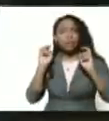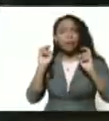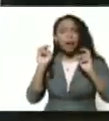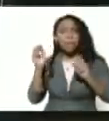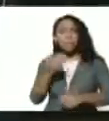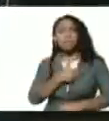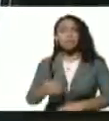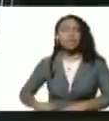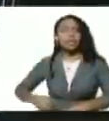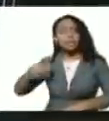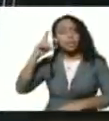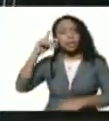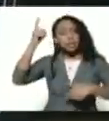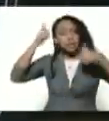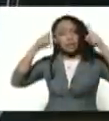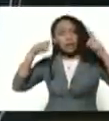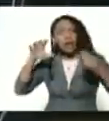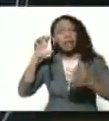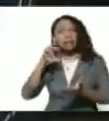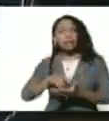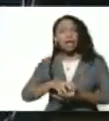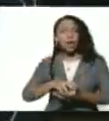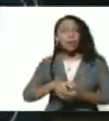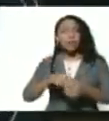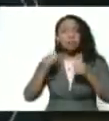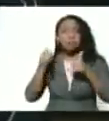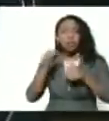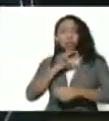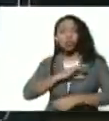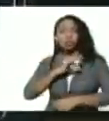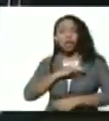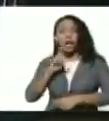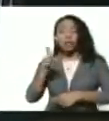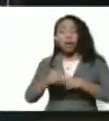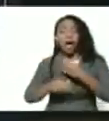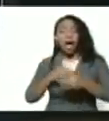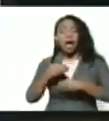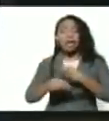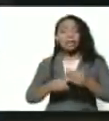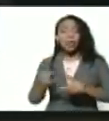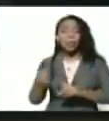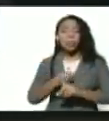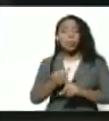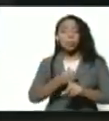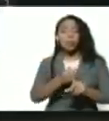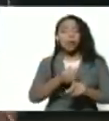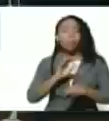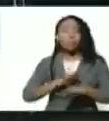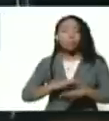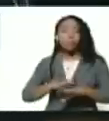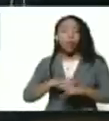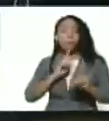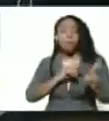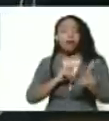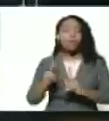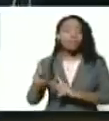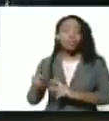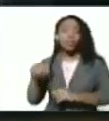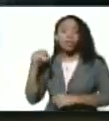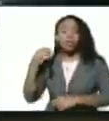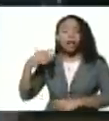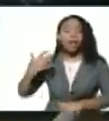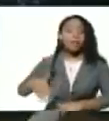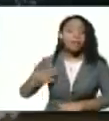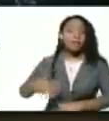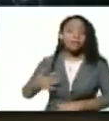Hugo Chávez, el Estado de Bienestar Social, que ha sido agredido, presidente, bueno, por la planificación de la derecha,